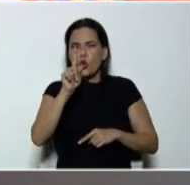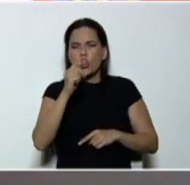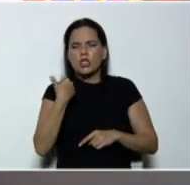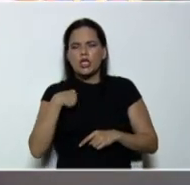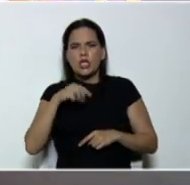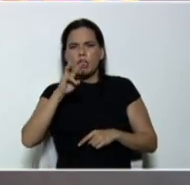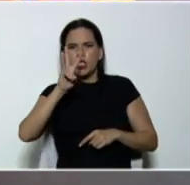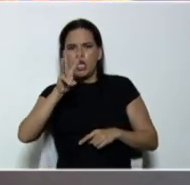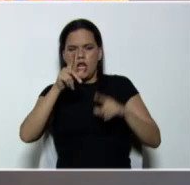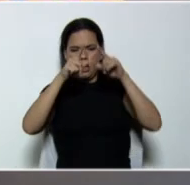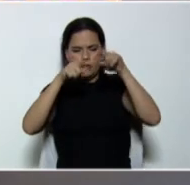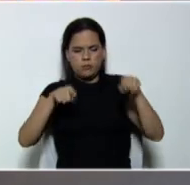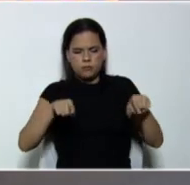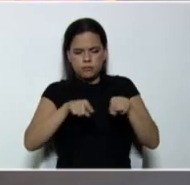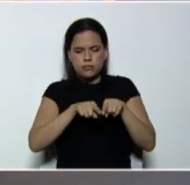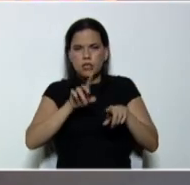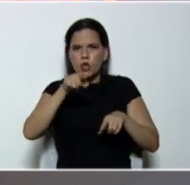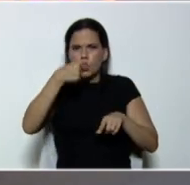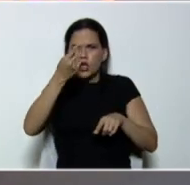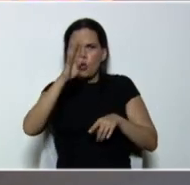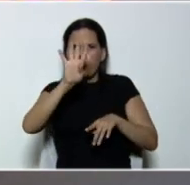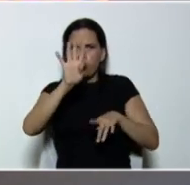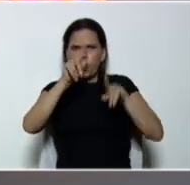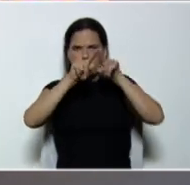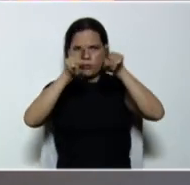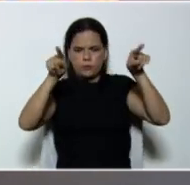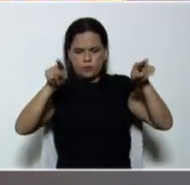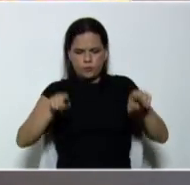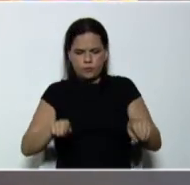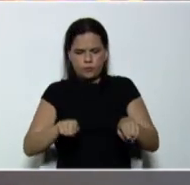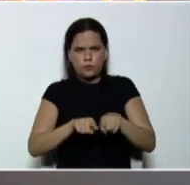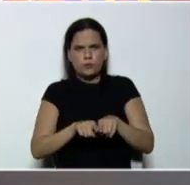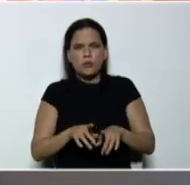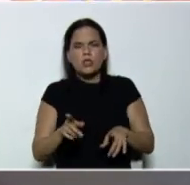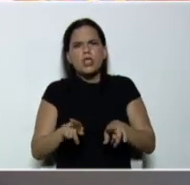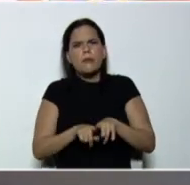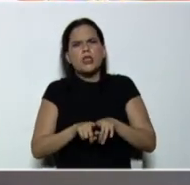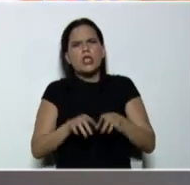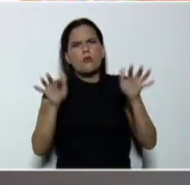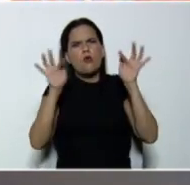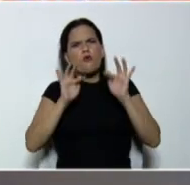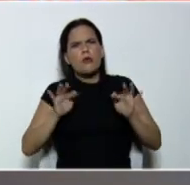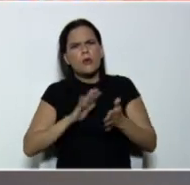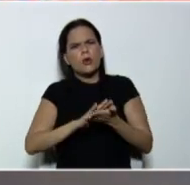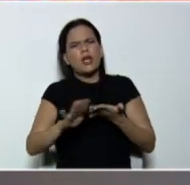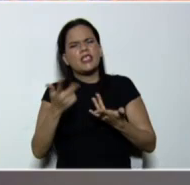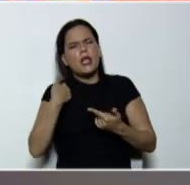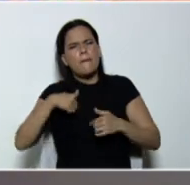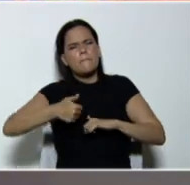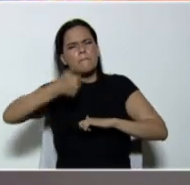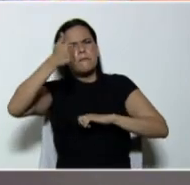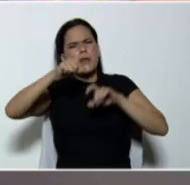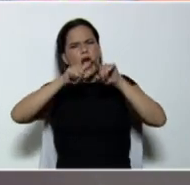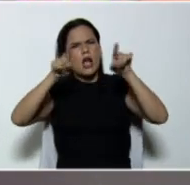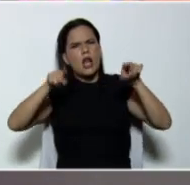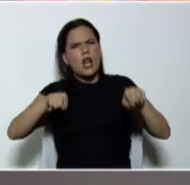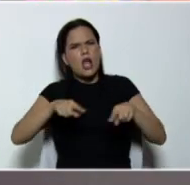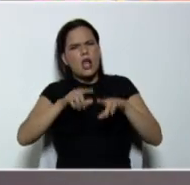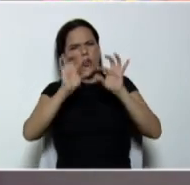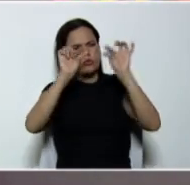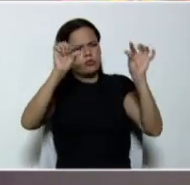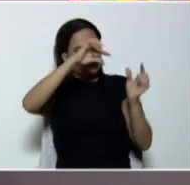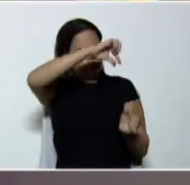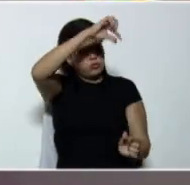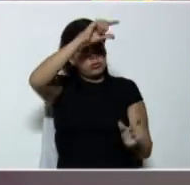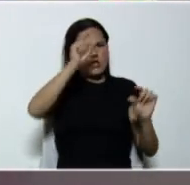figuras geométricas que tenemos, Heiler. También tenemos figuras geométricas que tienen mayor cantidad de lados y a su vez estas